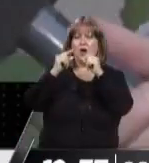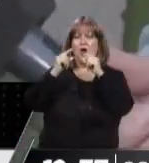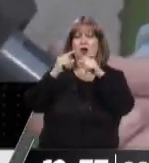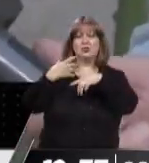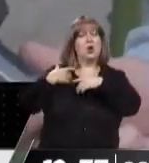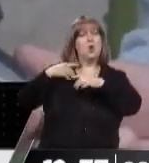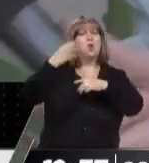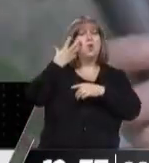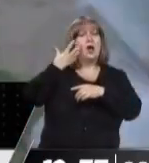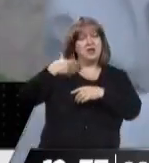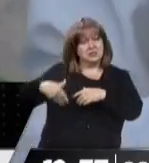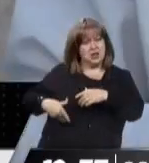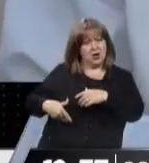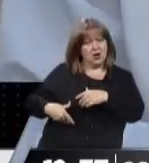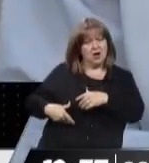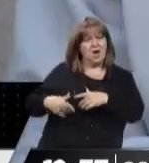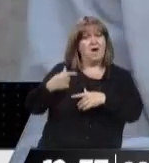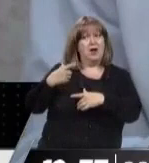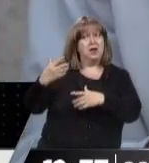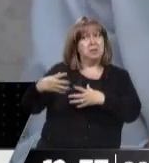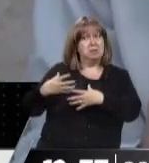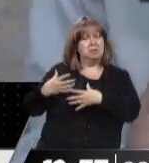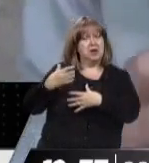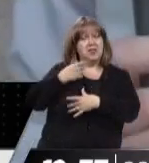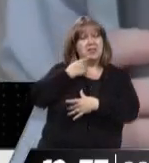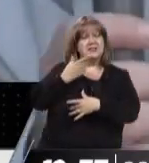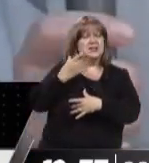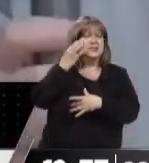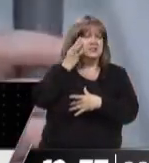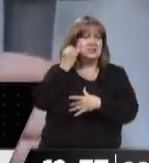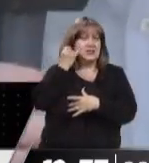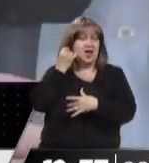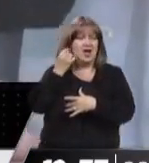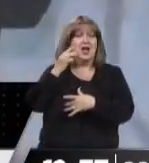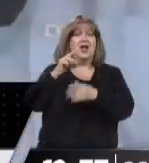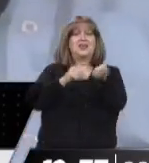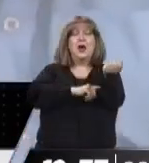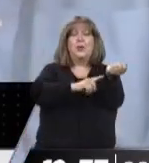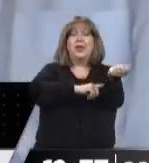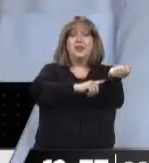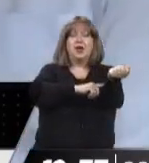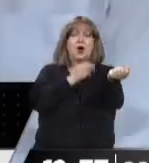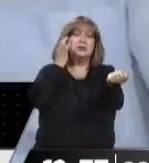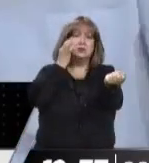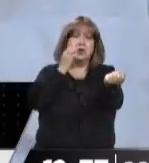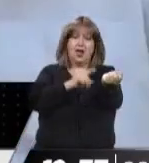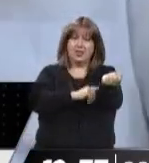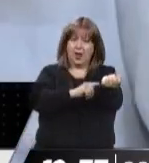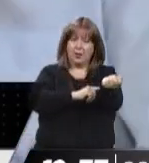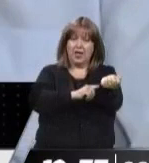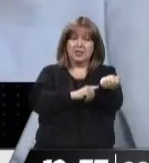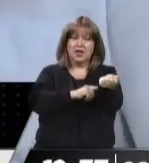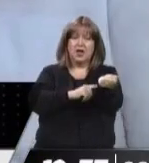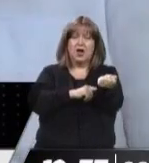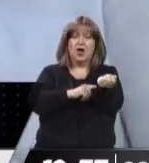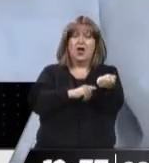sacado. Me han contado una historia maravillosa. Debe tener todavía diabetes, porque no sé si se cura, que fue con las